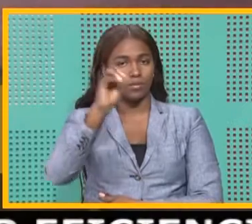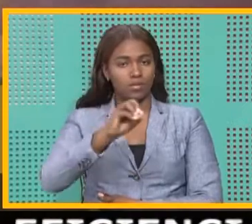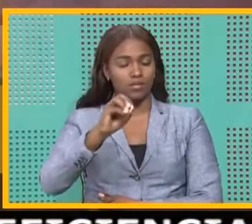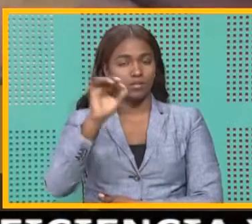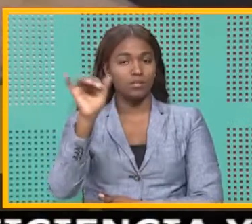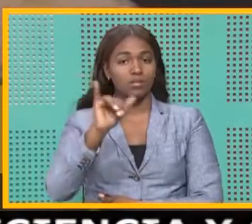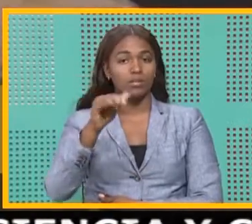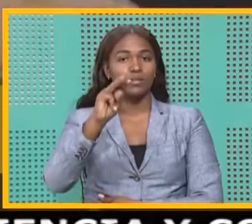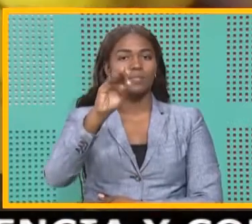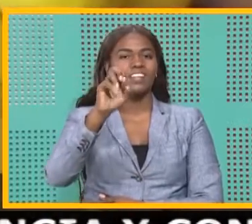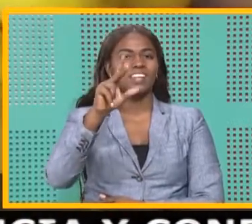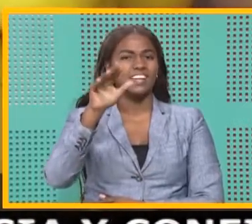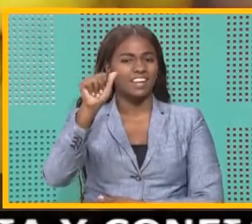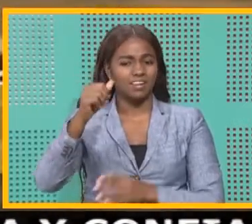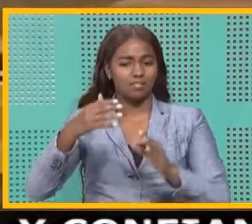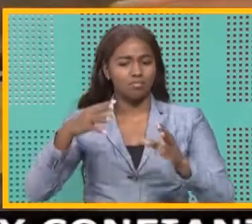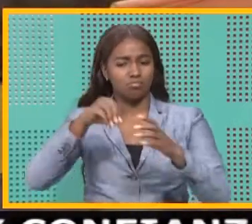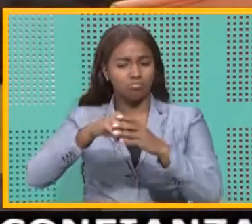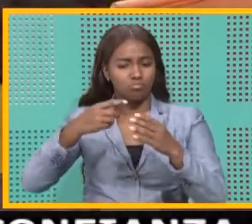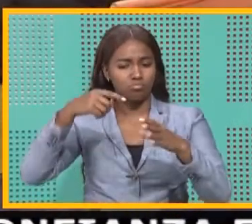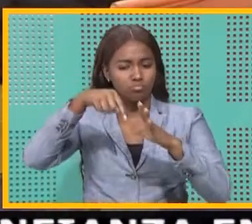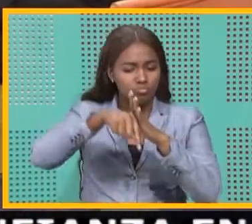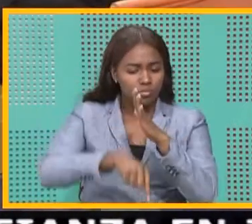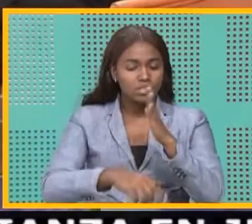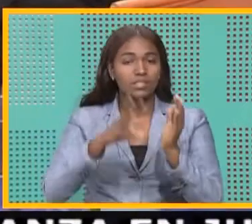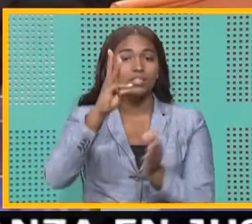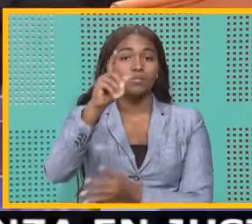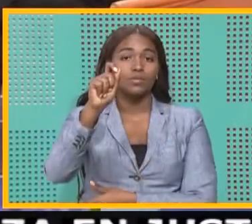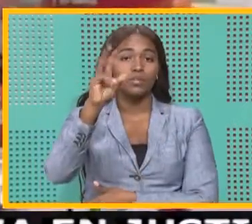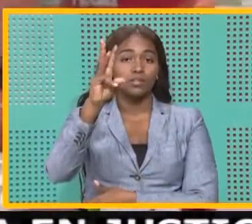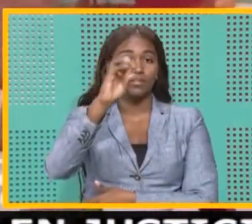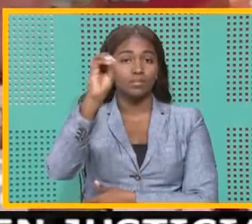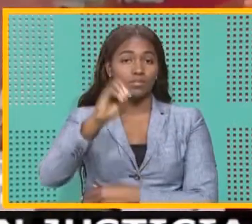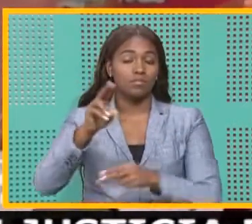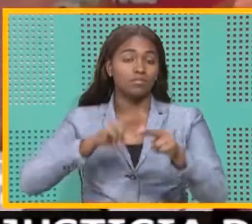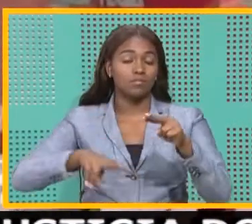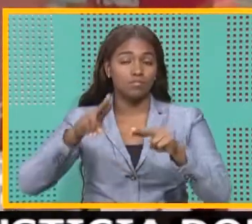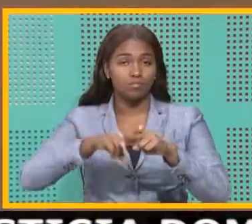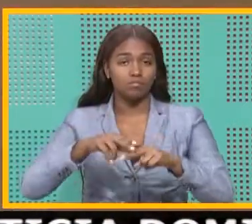Y minería, con un 6.3% de crecimiento.